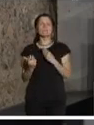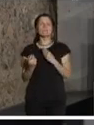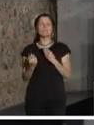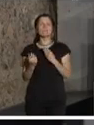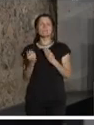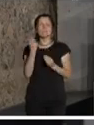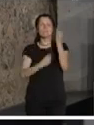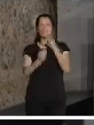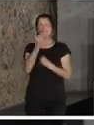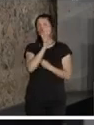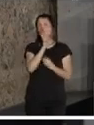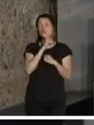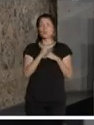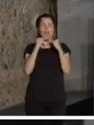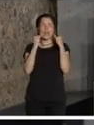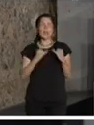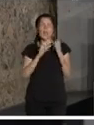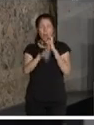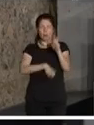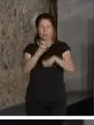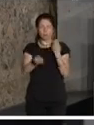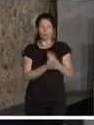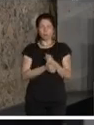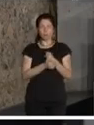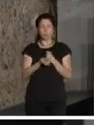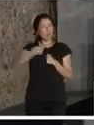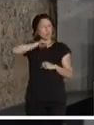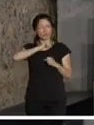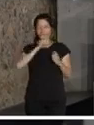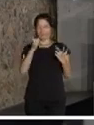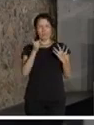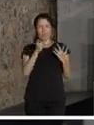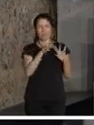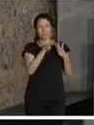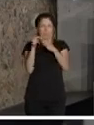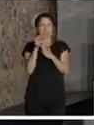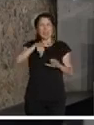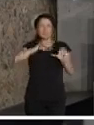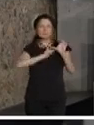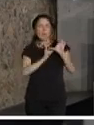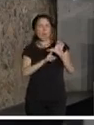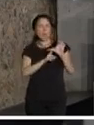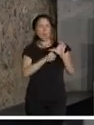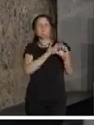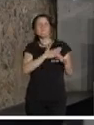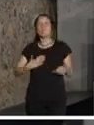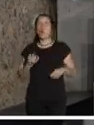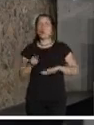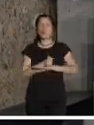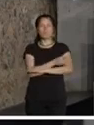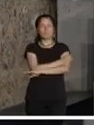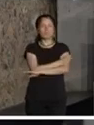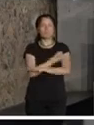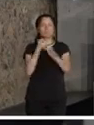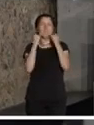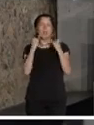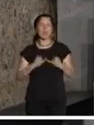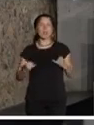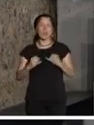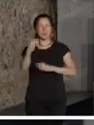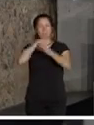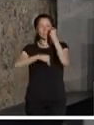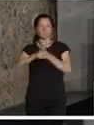por energías renovables en eso somos Pioneros y queremos que en extremadura tengamos un ferrocarril eléctrico